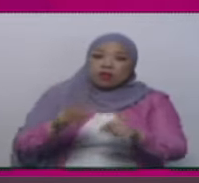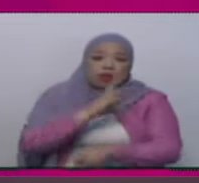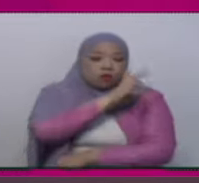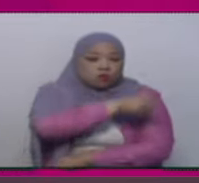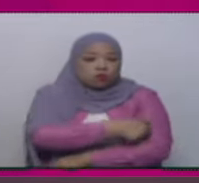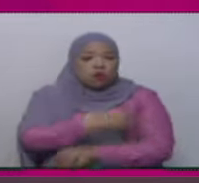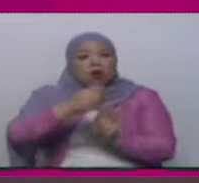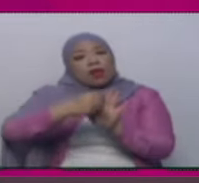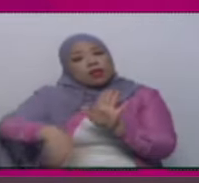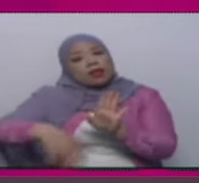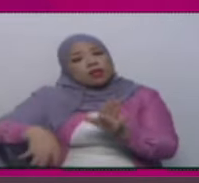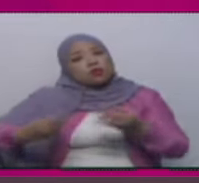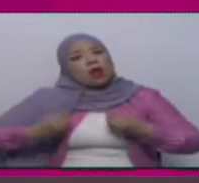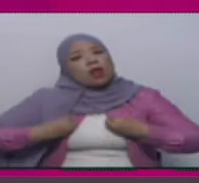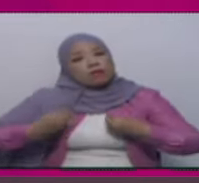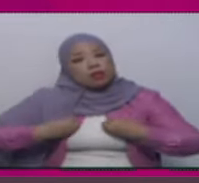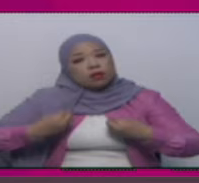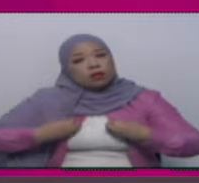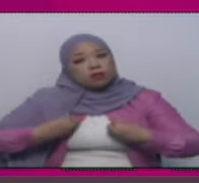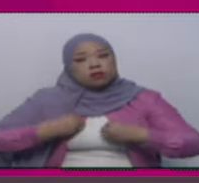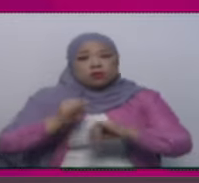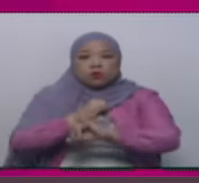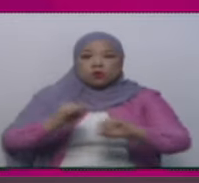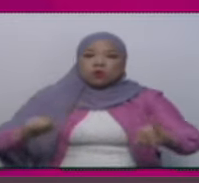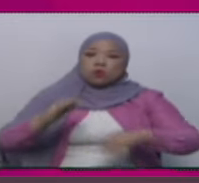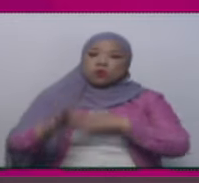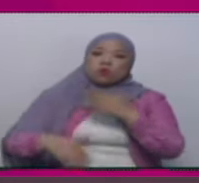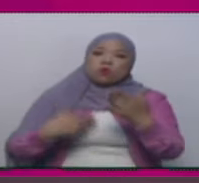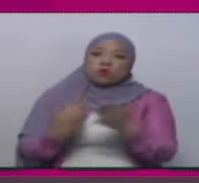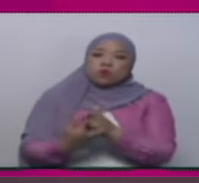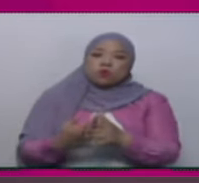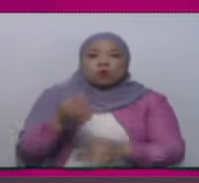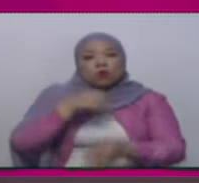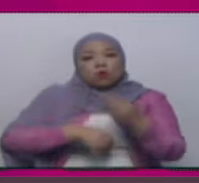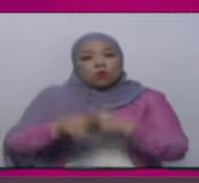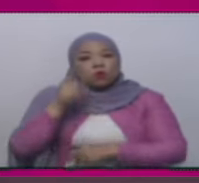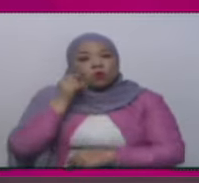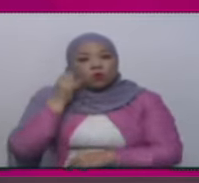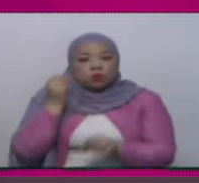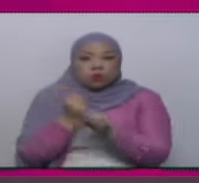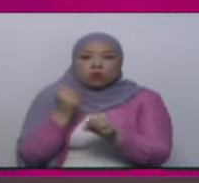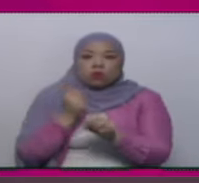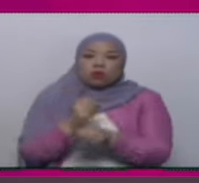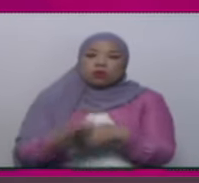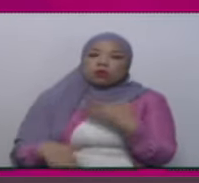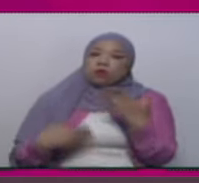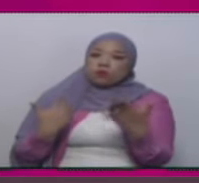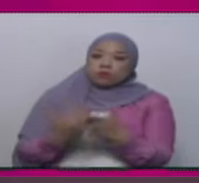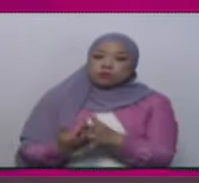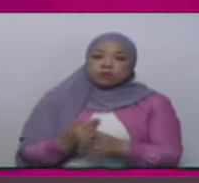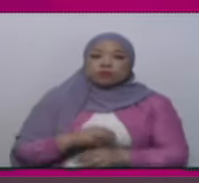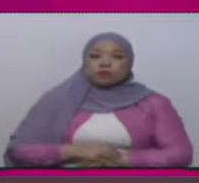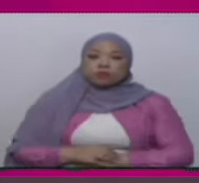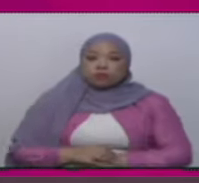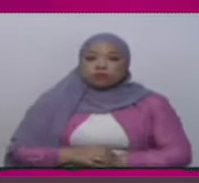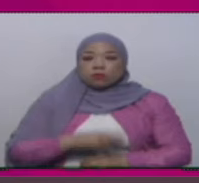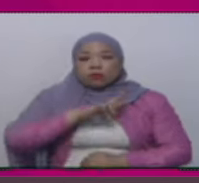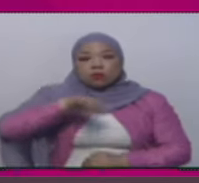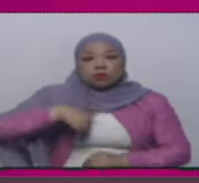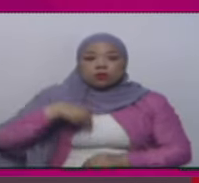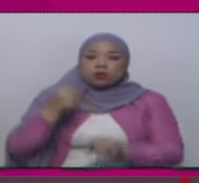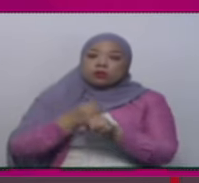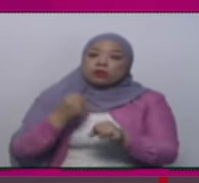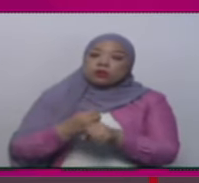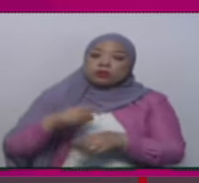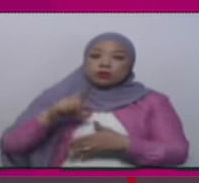su derecho a la vida, a la independencia, a la existencia, es defender el derecho a la existencia de Venezuela, de América